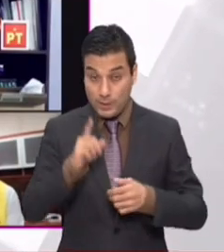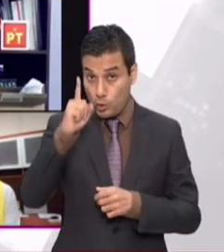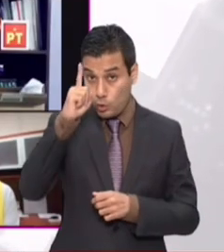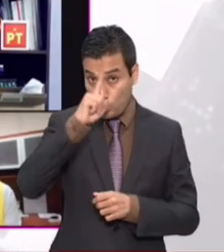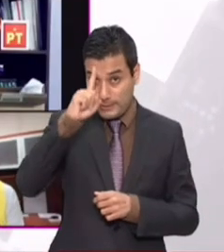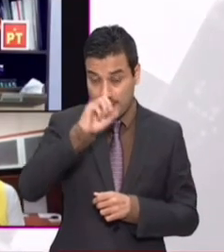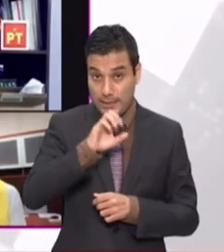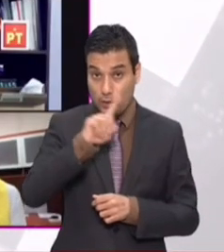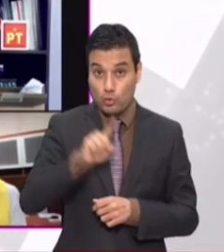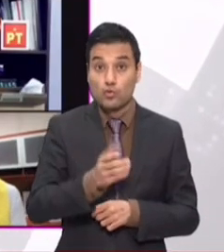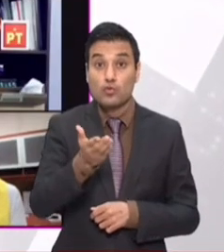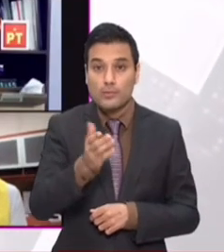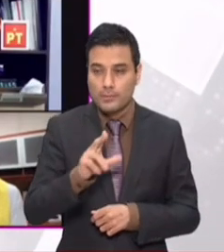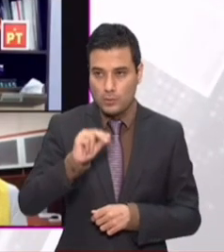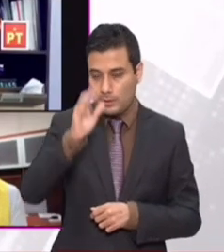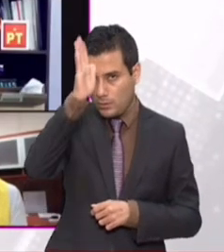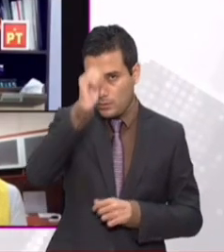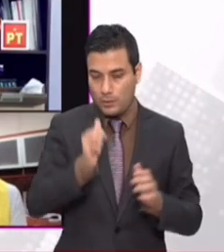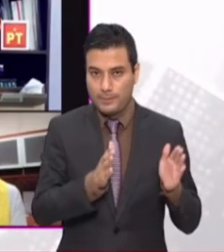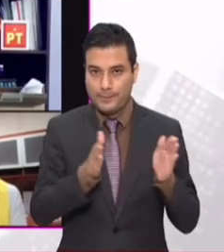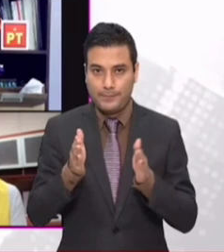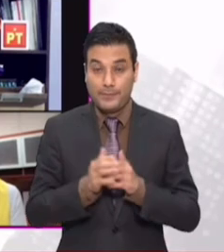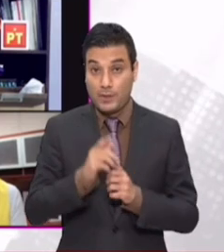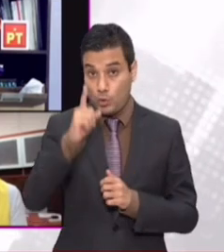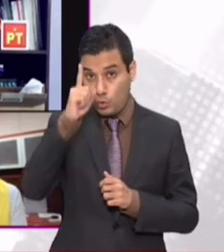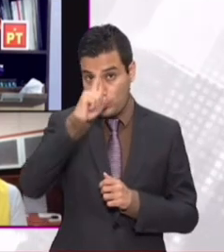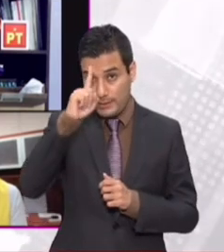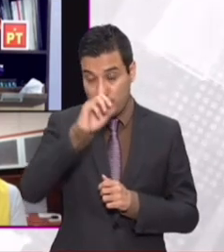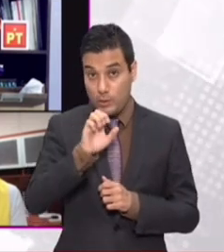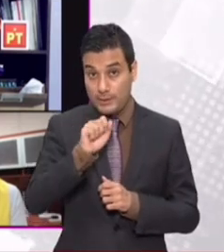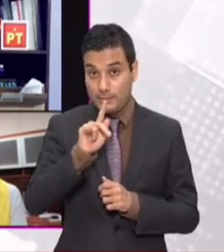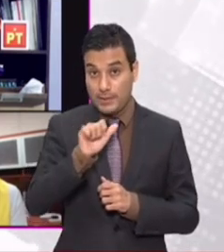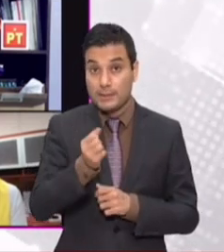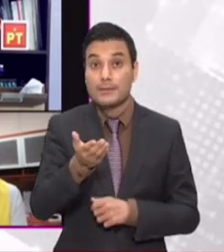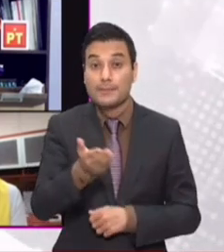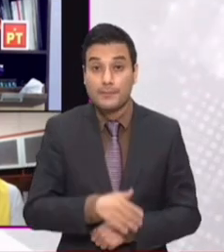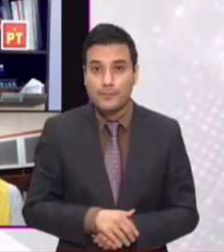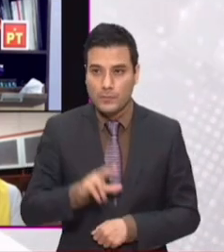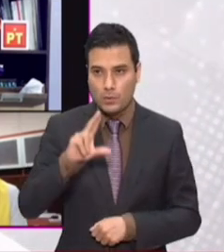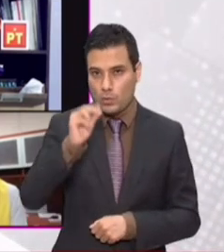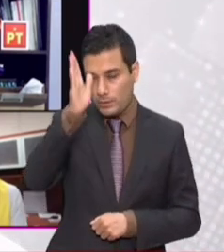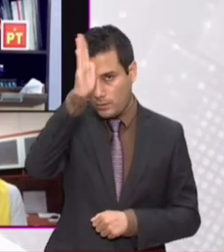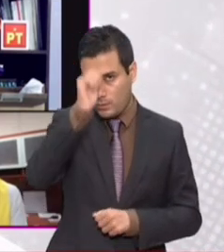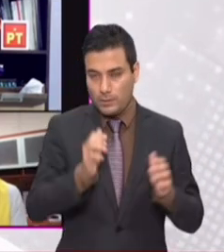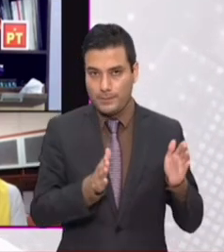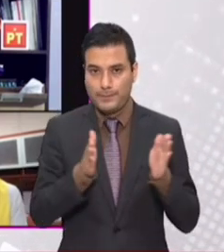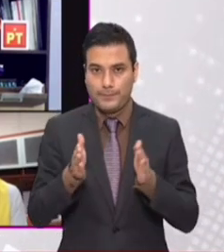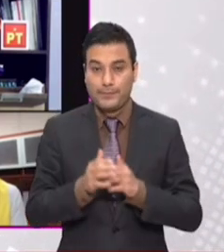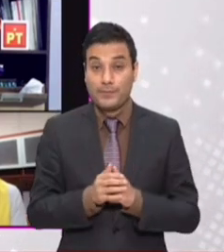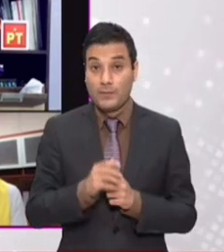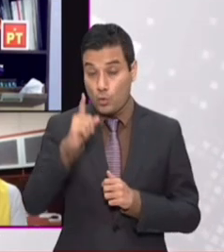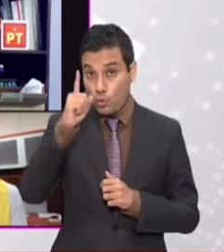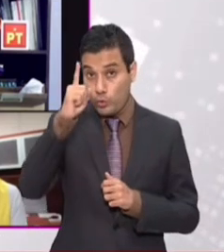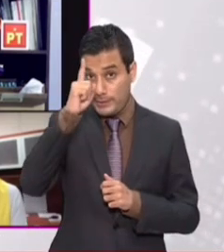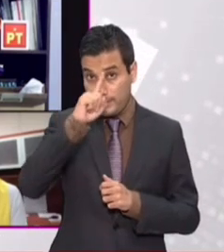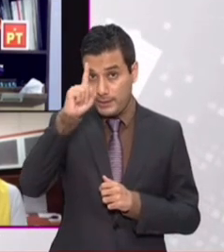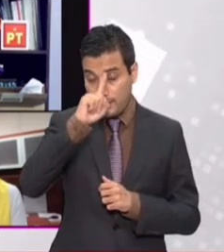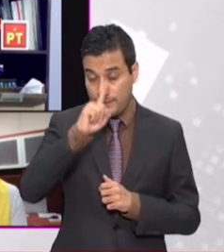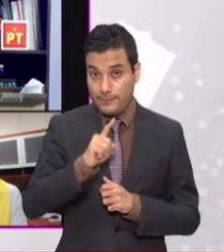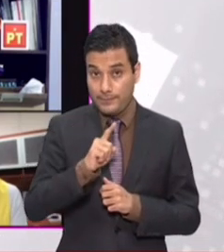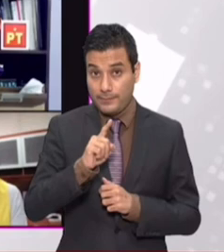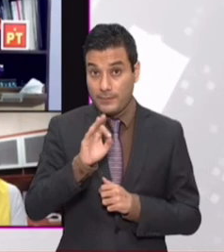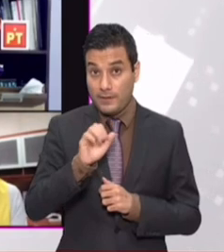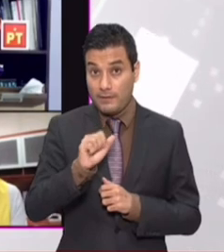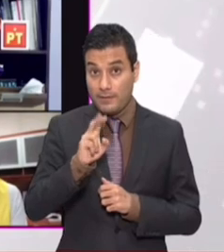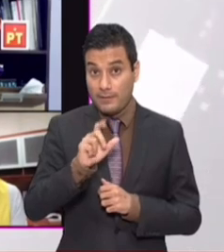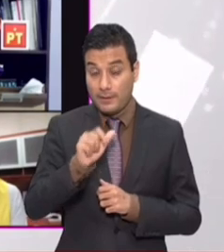Cruz. En contra. Consejero Quiro Espadas. En contra. Consejera